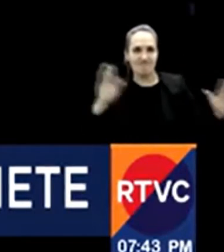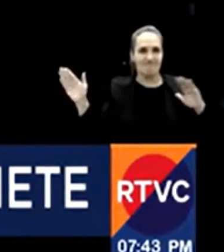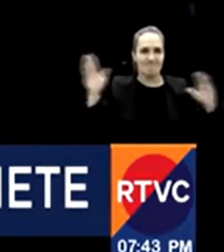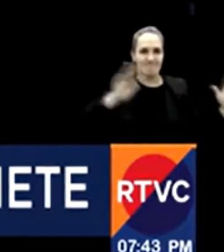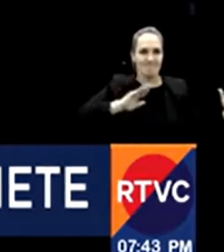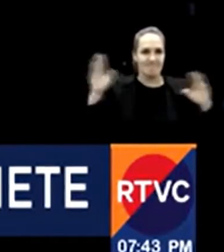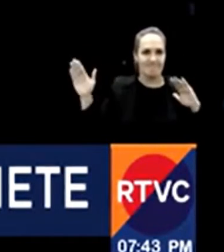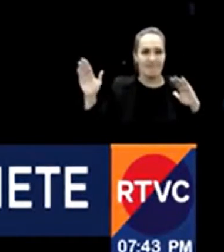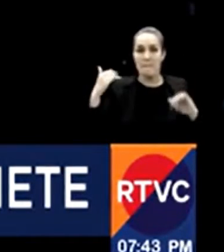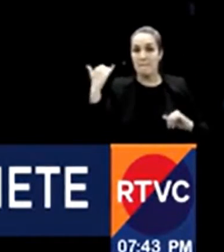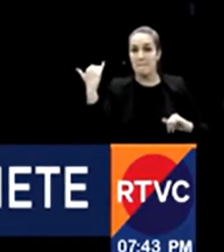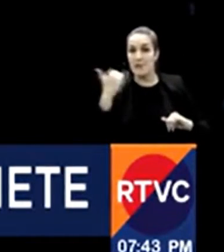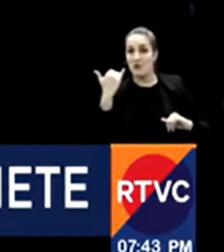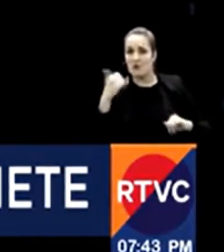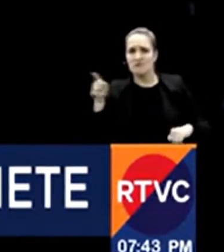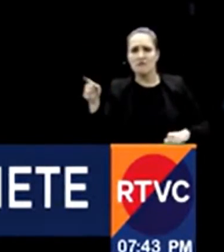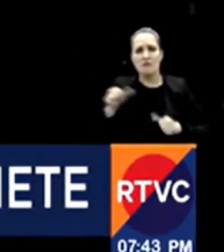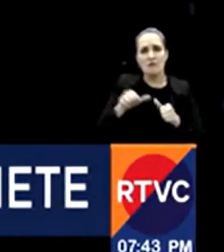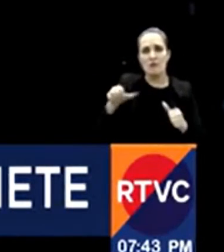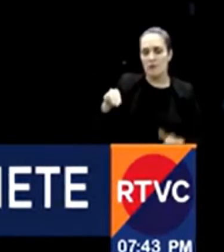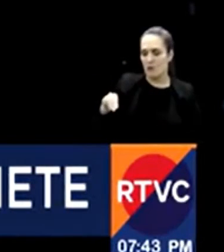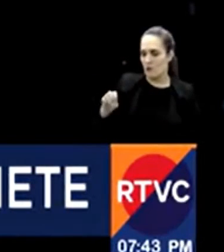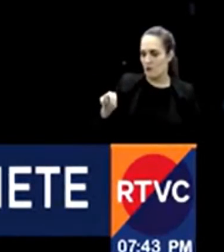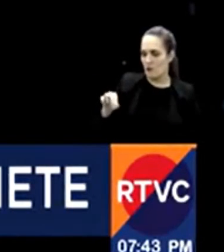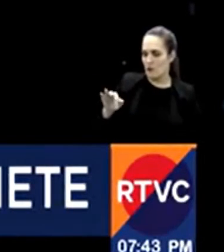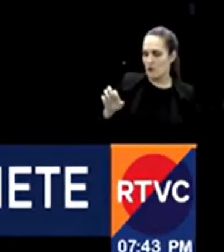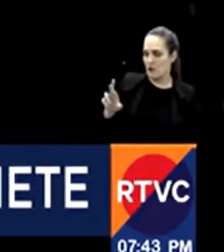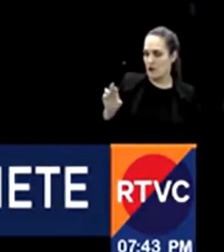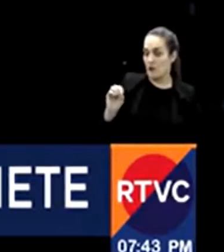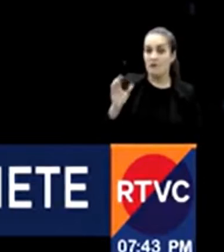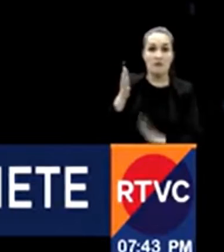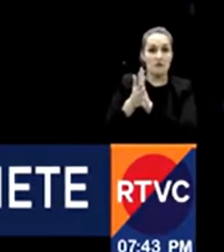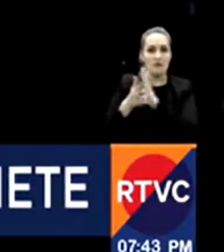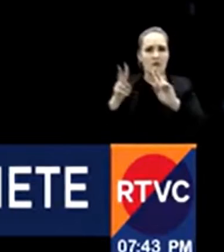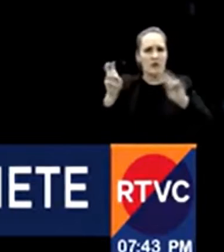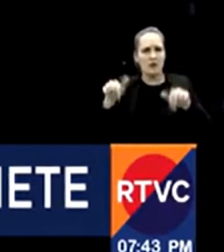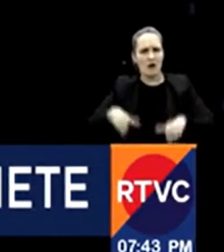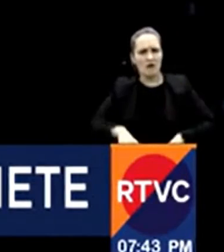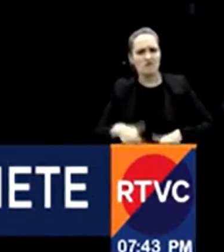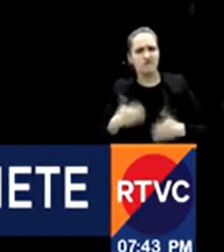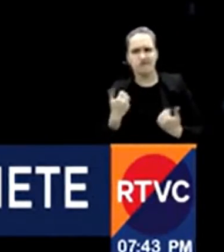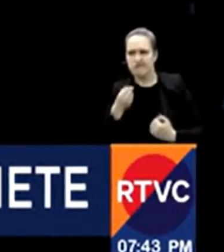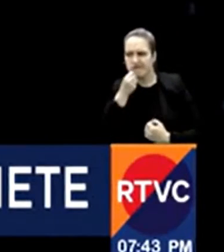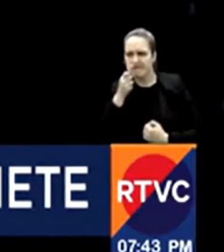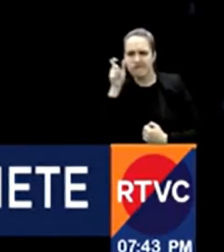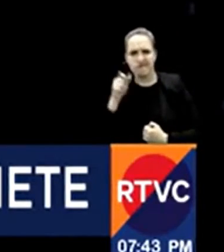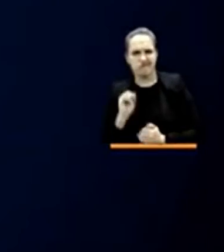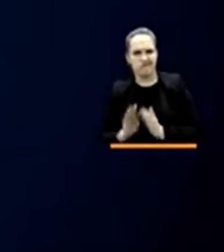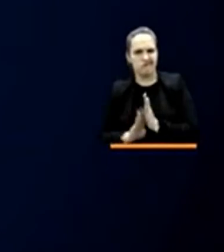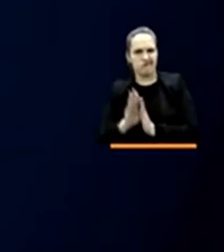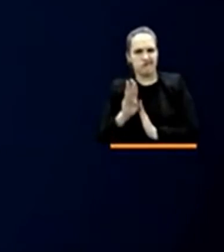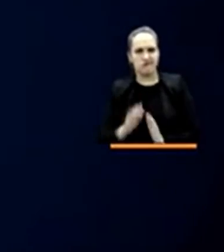de Álvaro Montero, quien habló con nosotros en RTVC Noticias de ese gran momento que vive en el equipo azul.